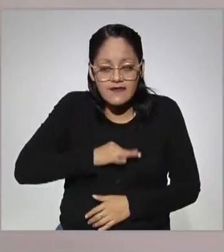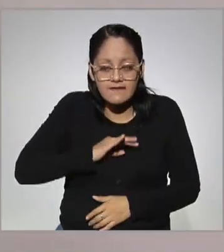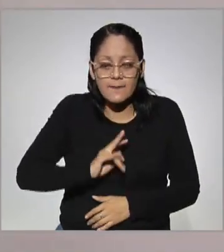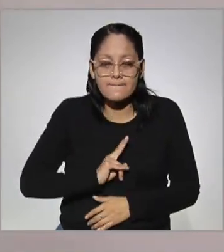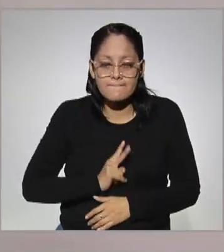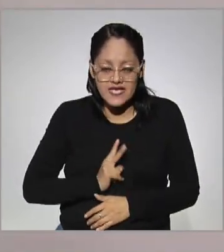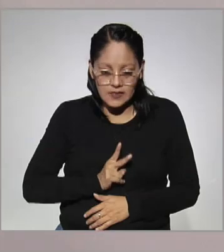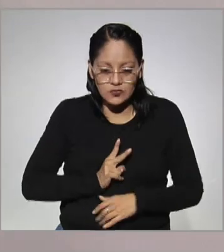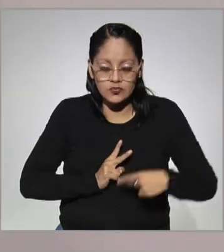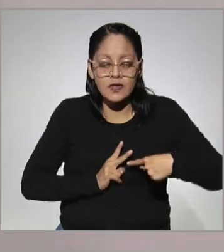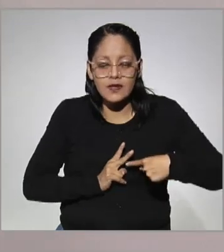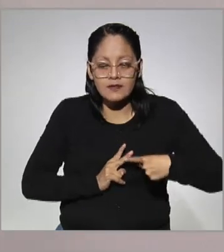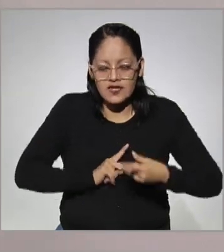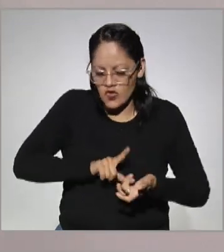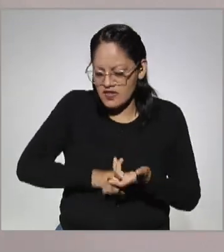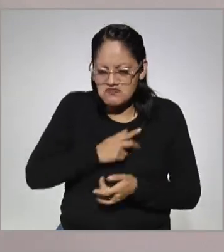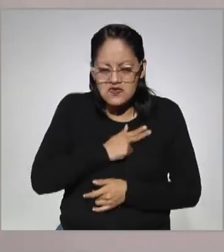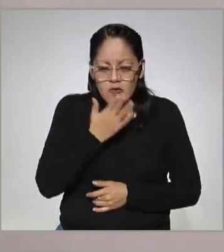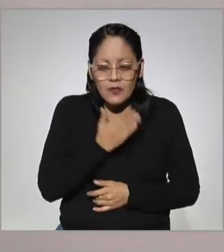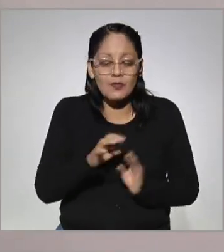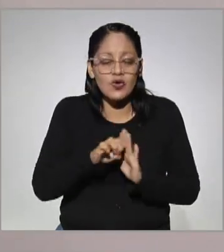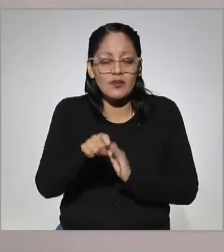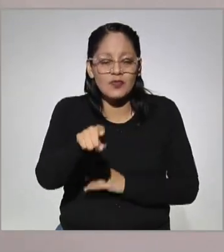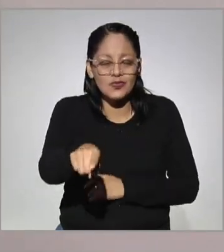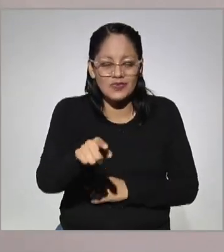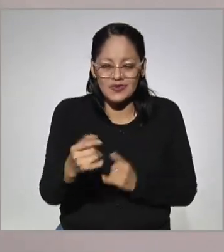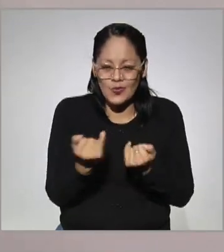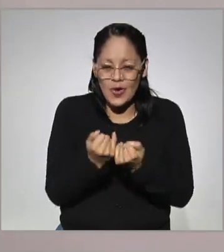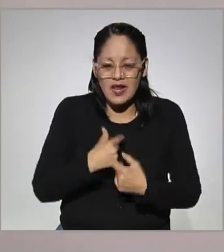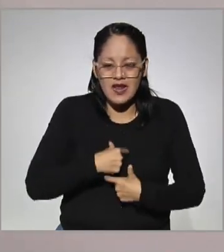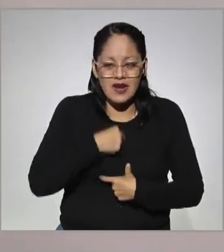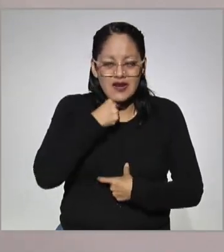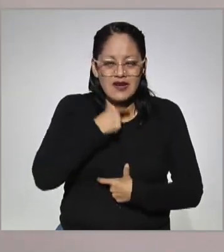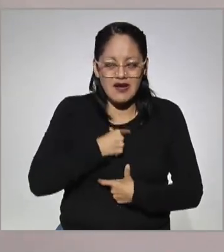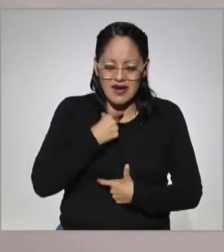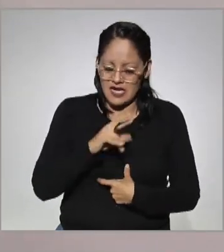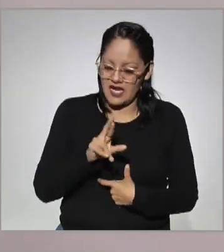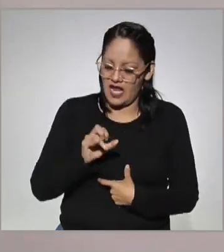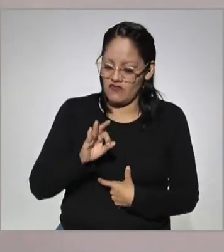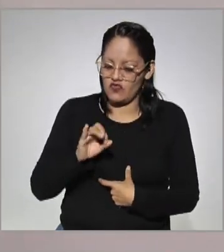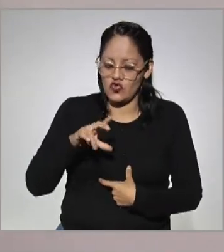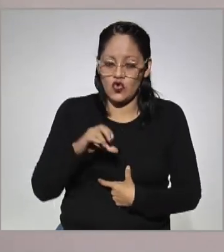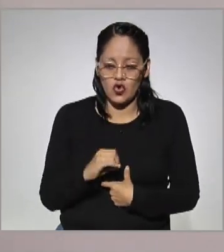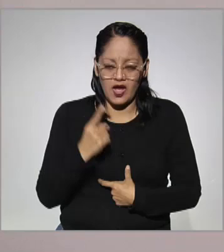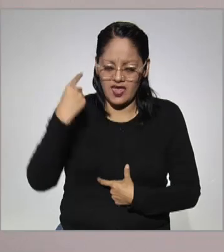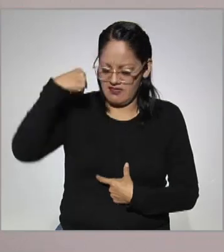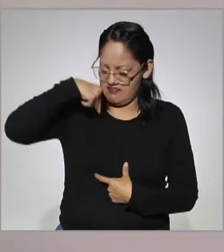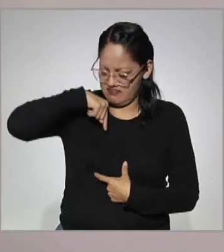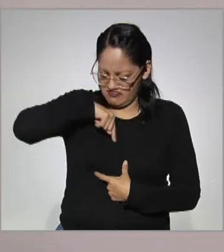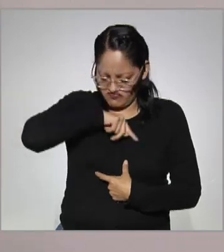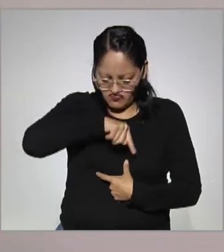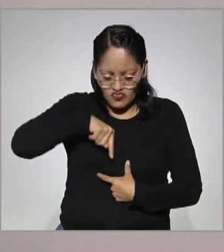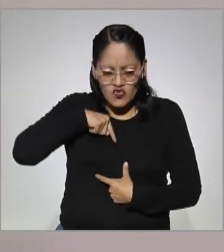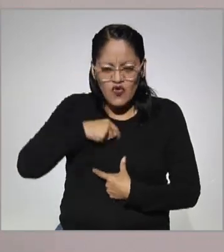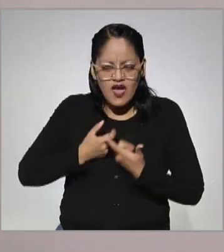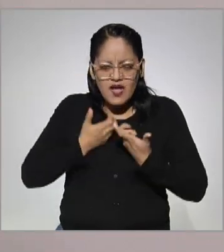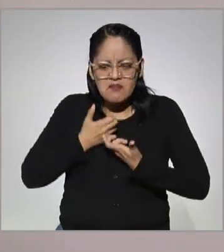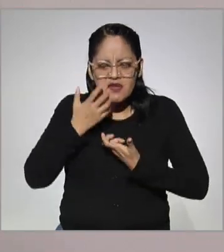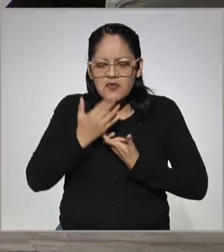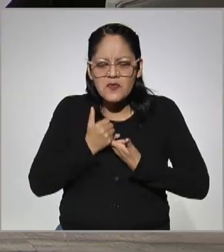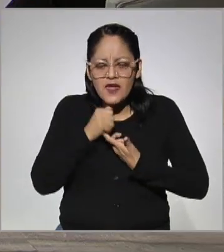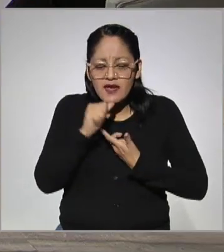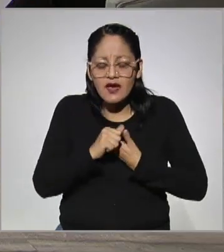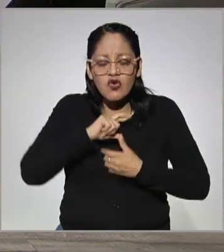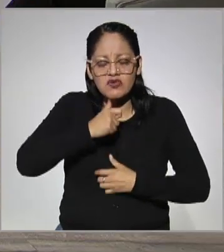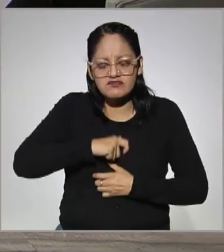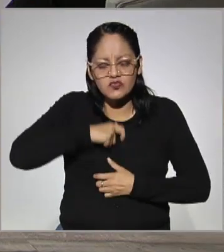Es es. como decir, cuando yo les platiqué de reflujo, tú puedes tener muchos síntomas de reflujo, entran a un cronendoscopio y no está quemado el esófago. Y otras gentes que sí tienen